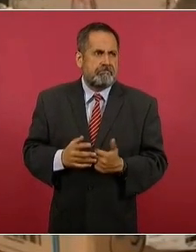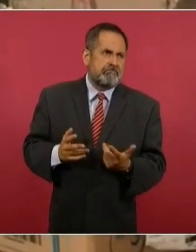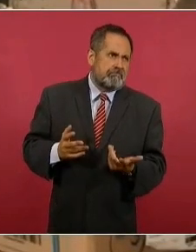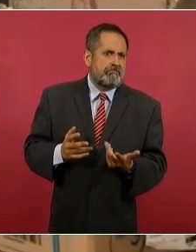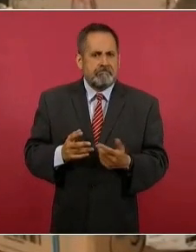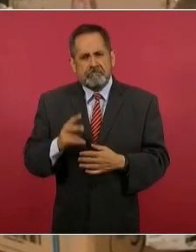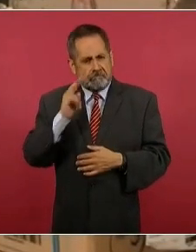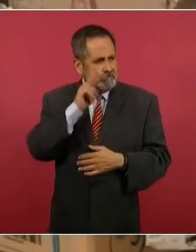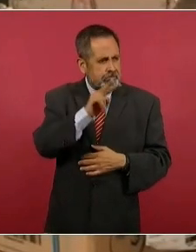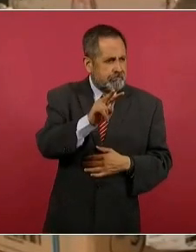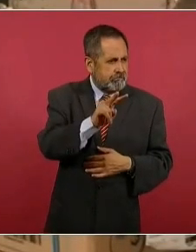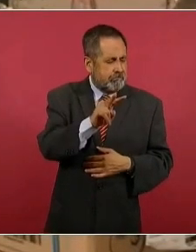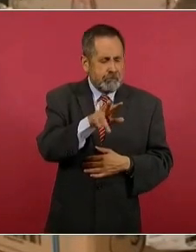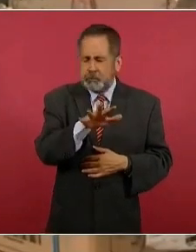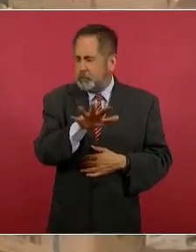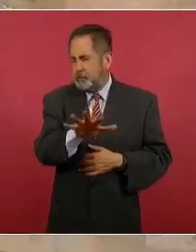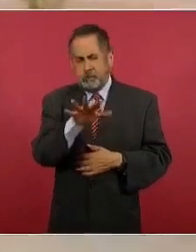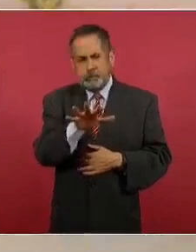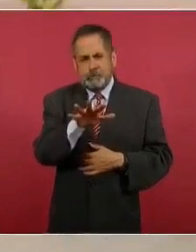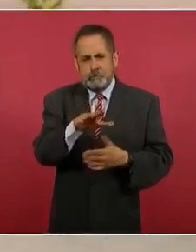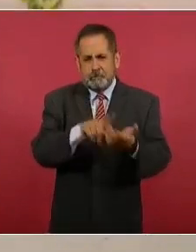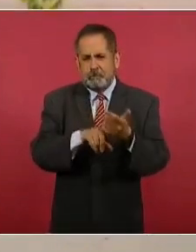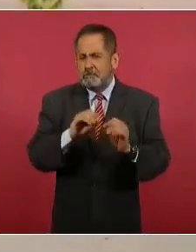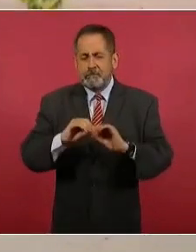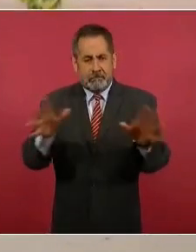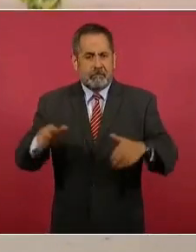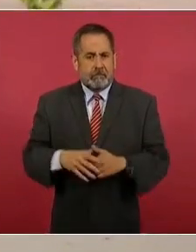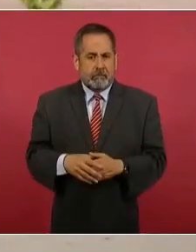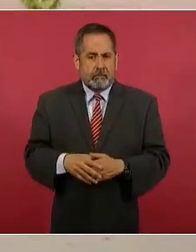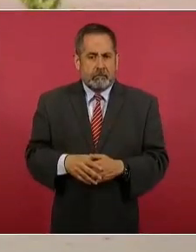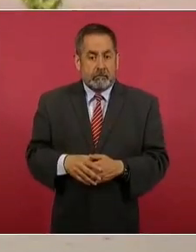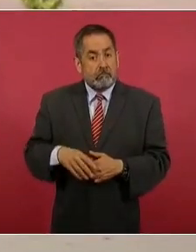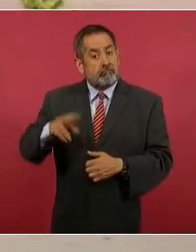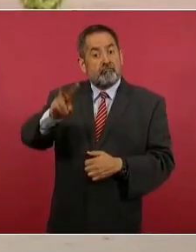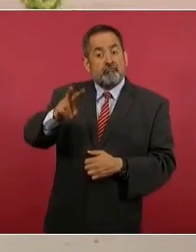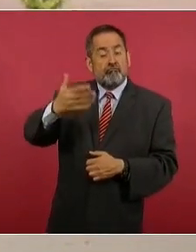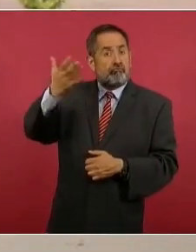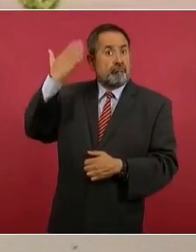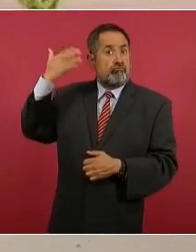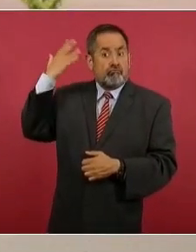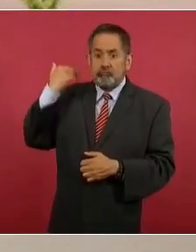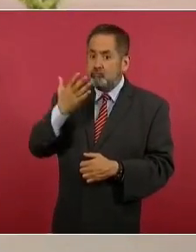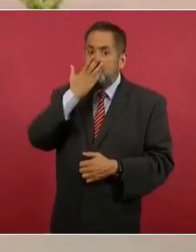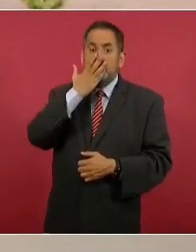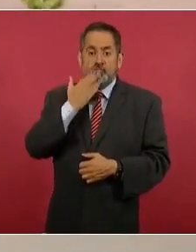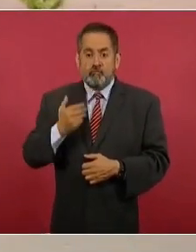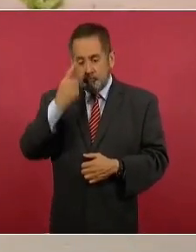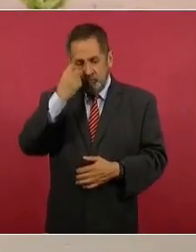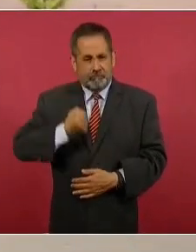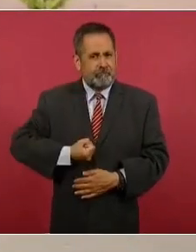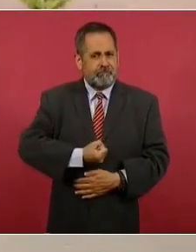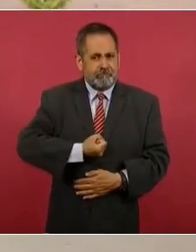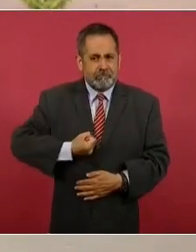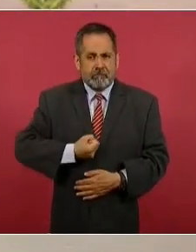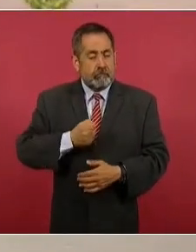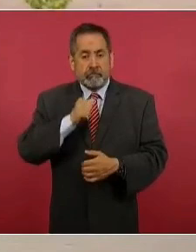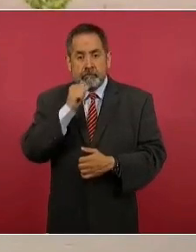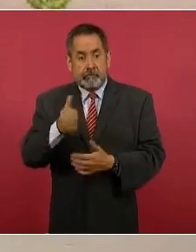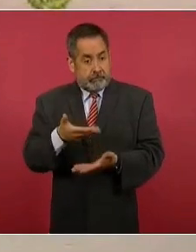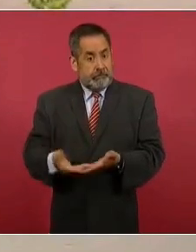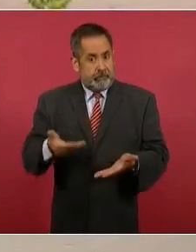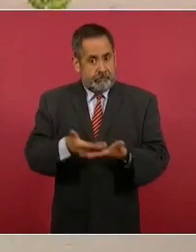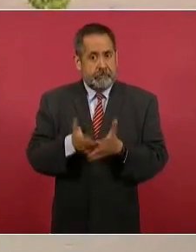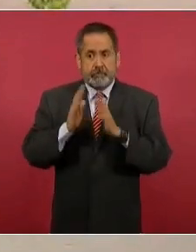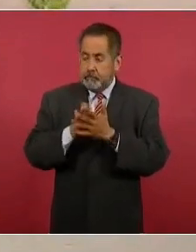pues se nota a simple vista. Y la verdad, pues no contábamos con ultrasonido y nos acaba